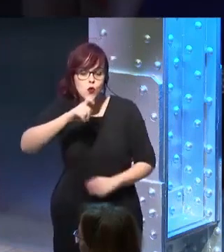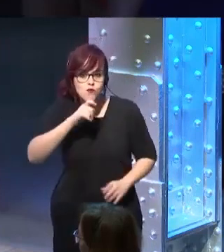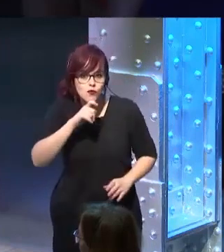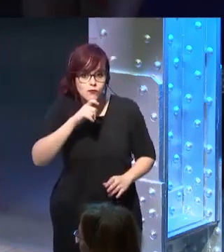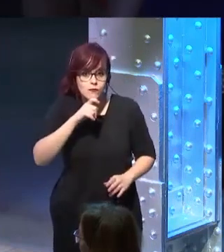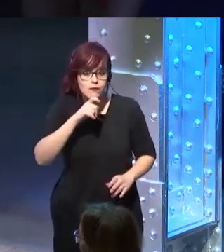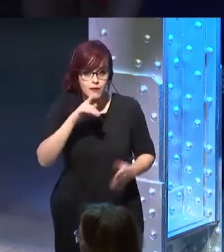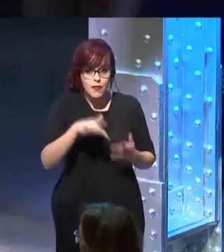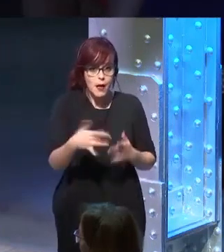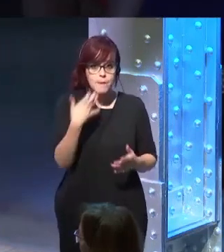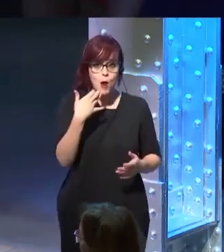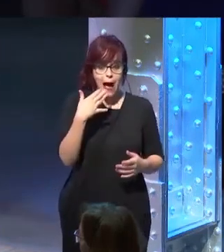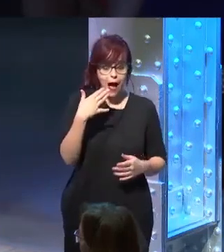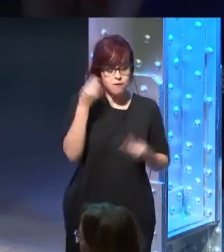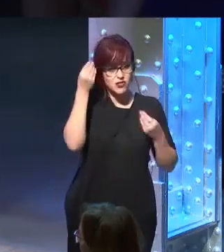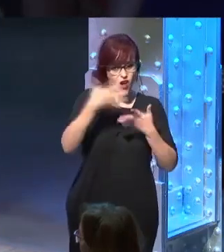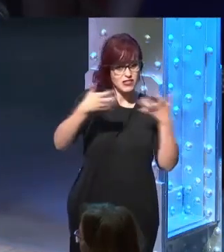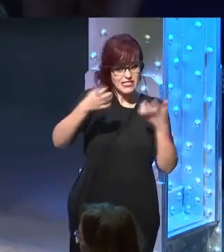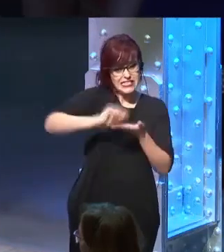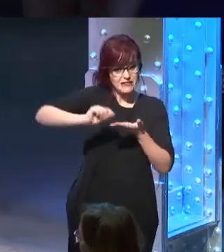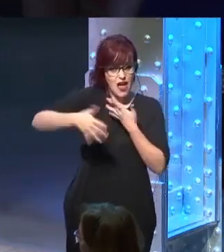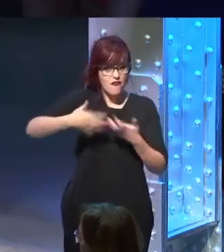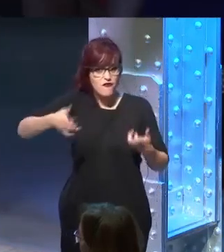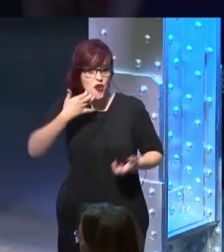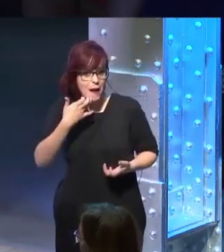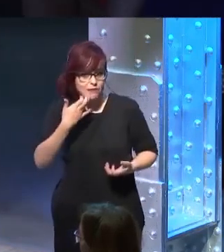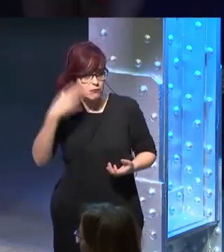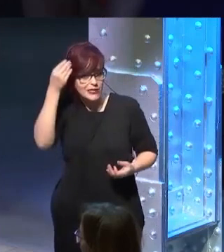estaba diciendo en broma. Yo creo que no lo estaba diciendo en broma, al menos.